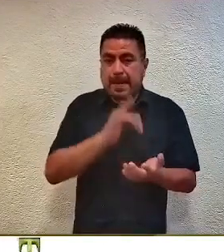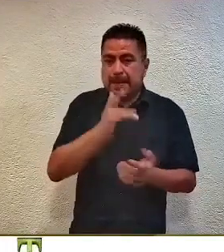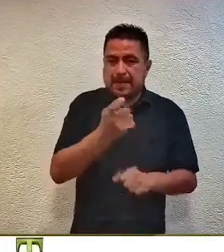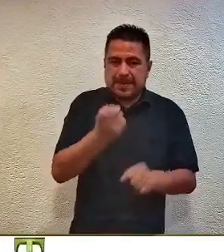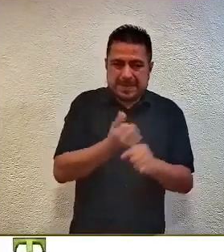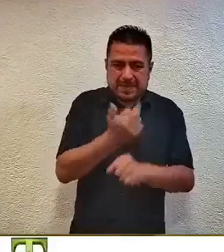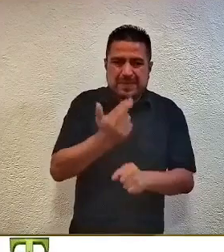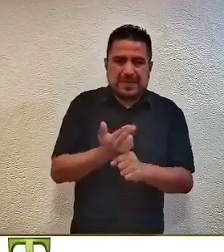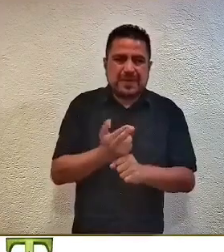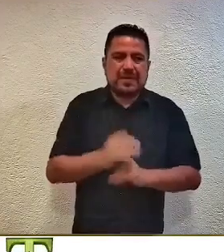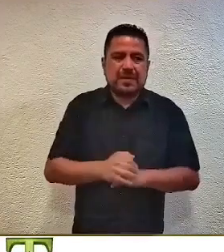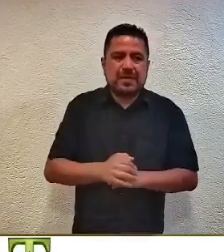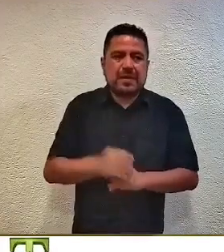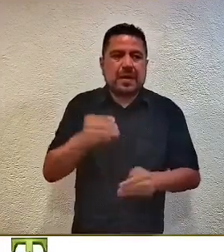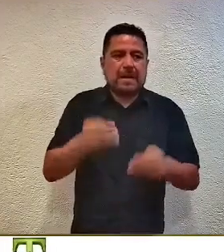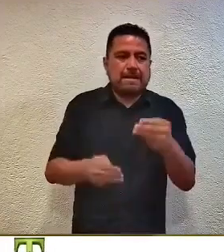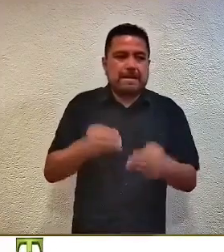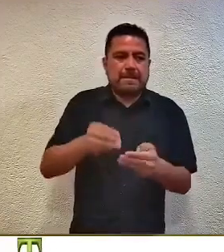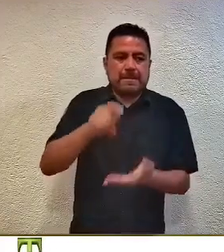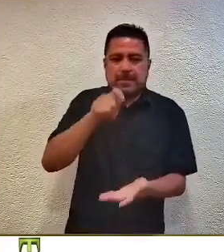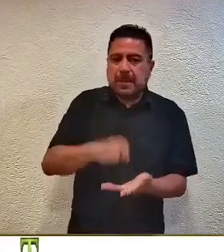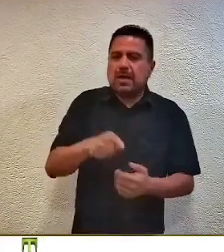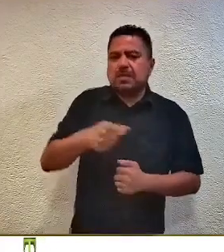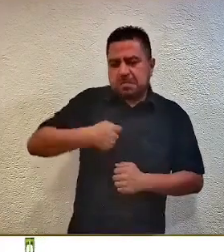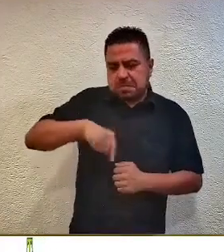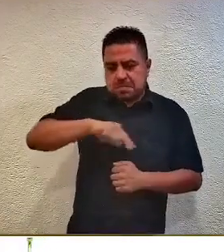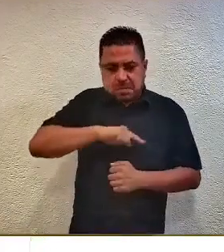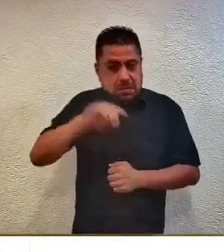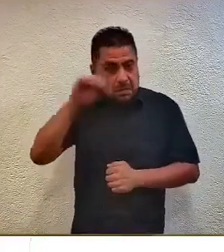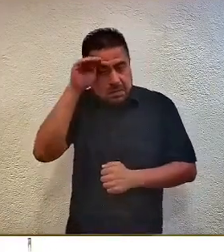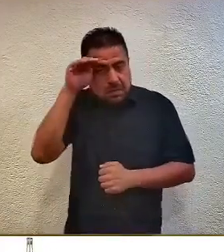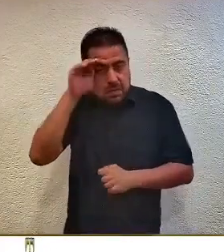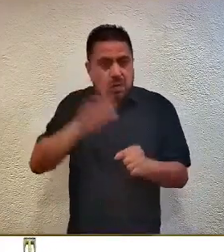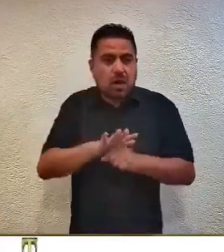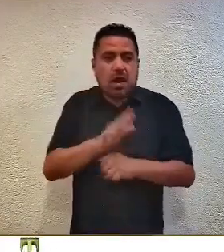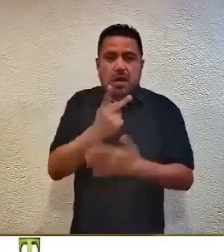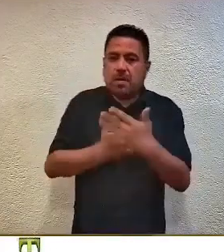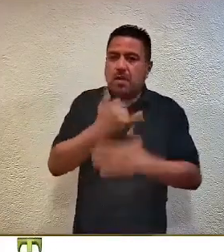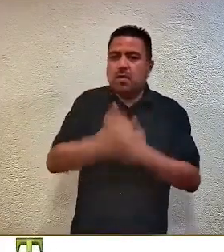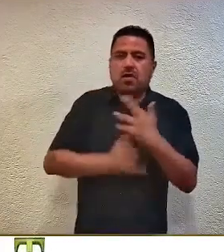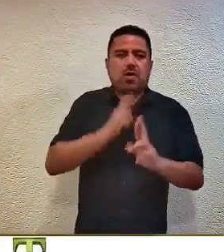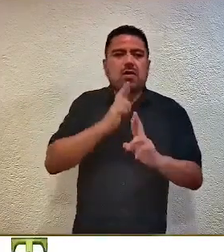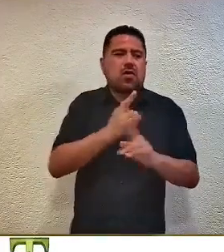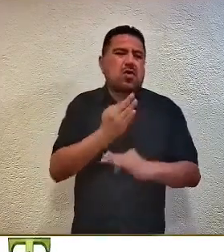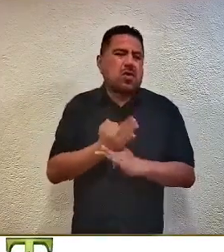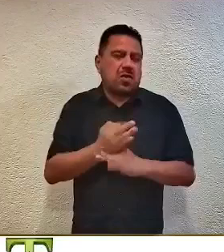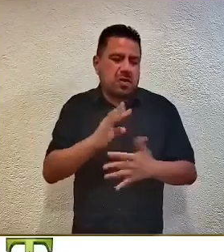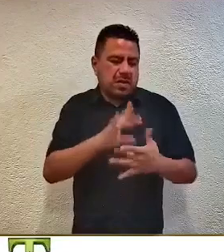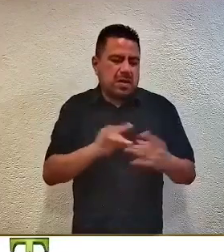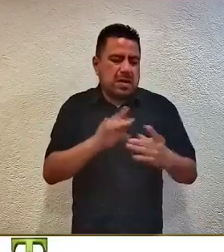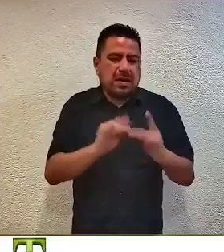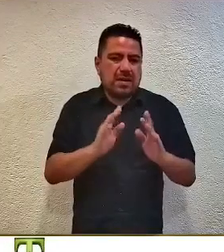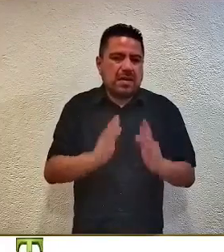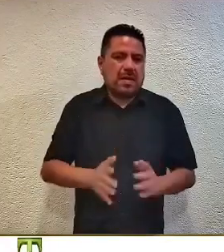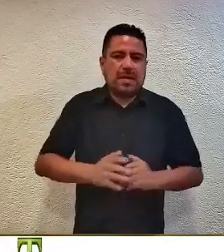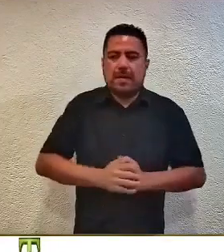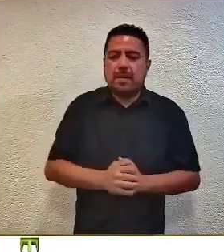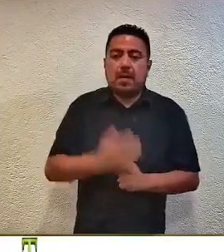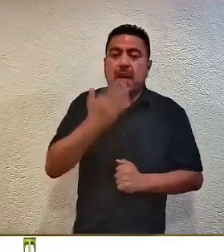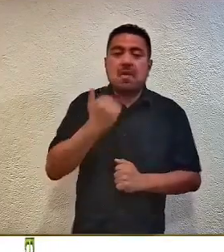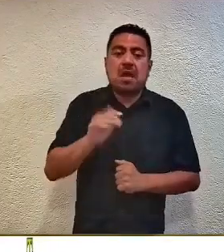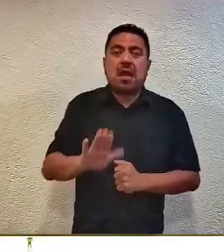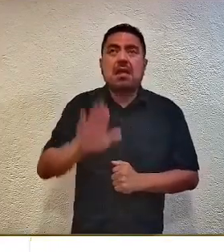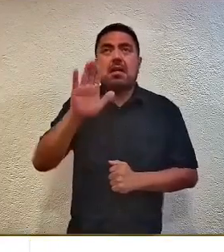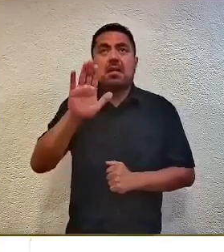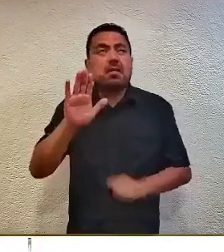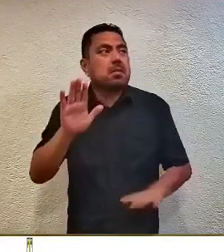secretario. Magistradas, magistrado, está a nuestra consideración el proyecto de resolución del que se ha dado cuenta. No habiendo